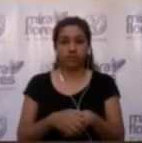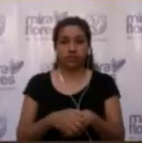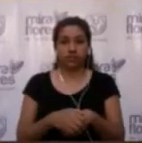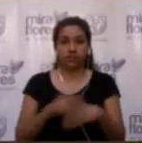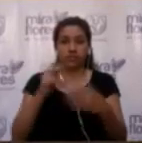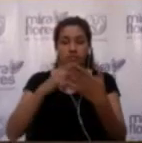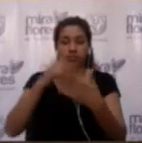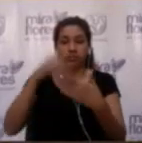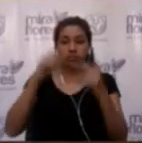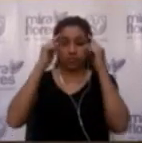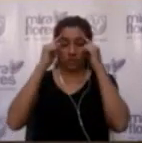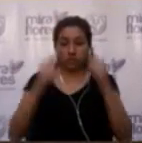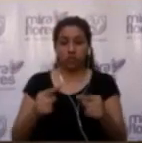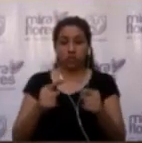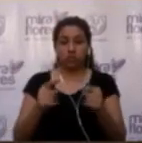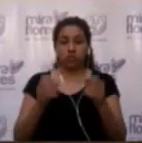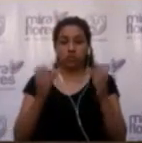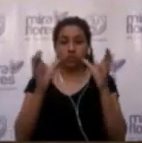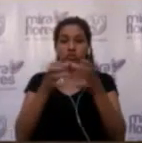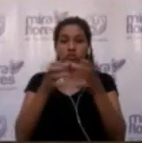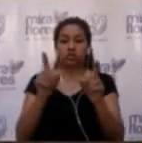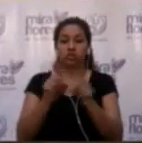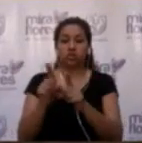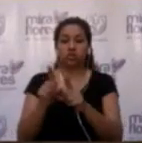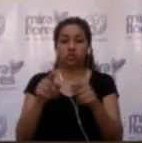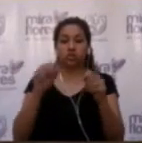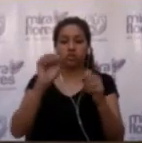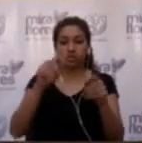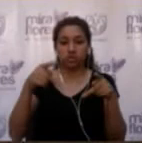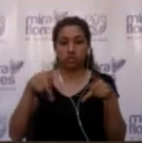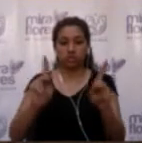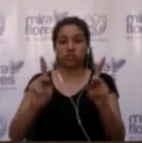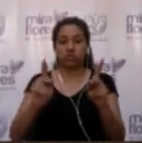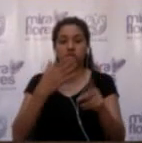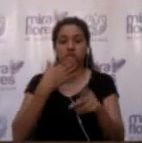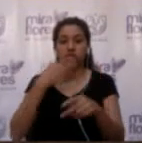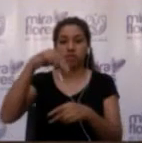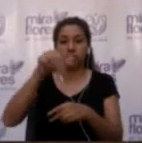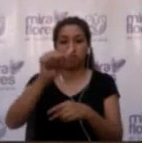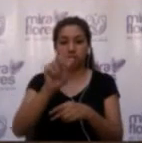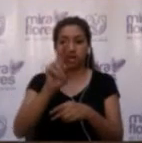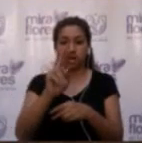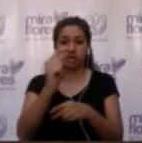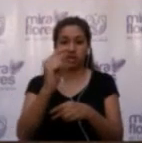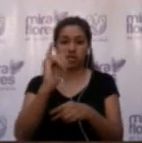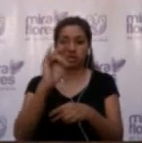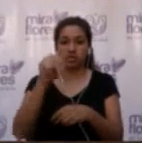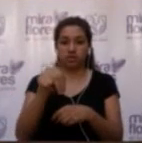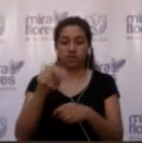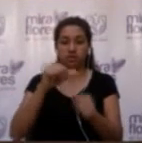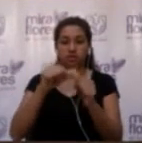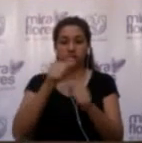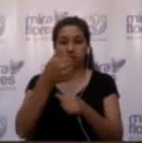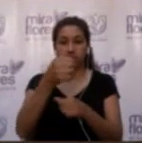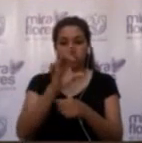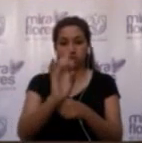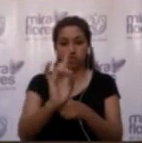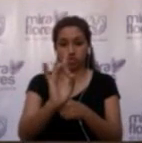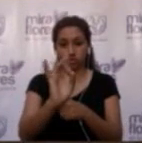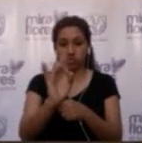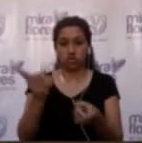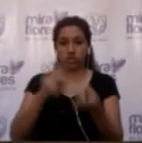Proyecto de acuerdo de consejo que aprueba la licencia solicitada por el regidor Martín Marcial Bustamante Castro del 18 al 21 de abril